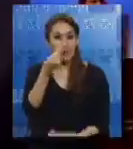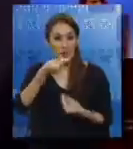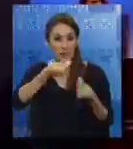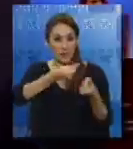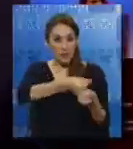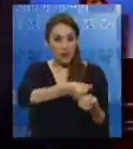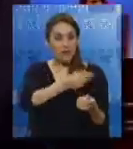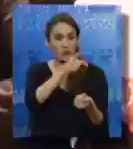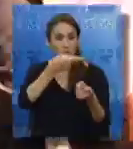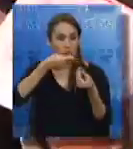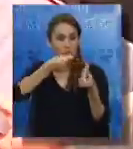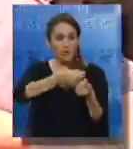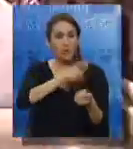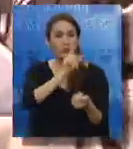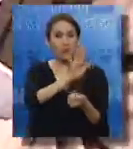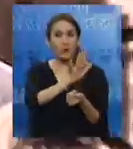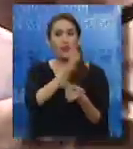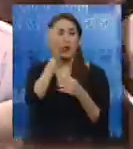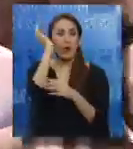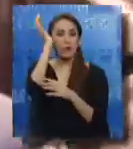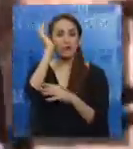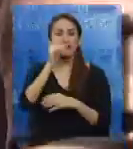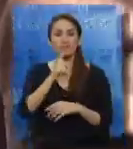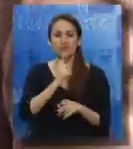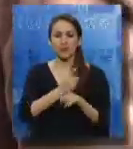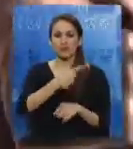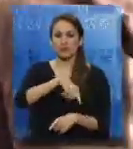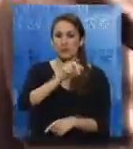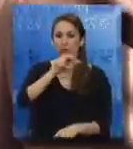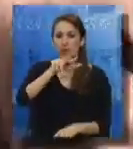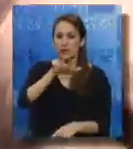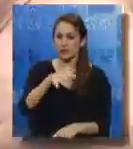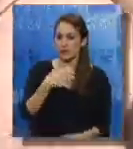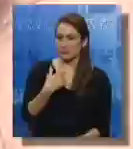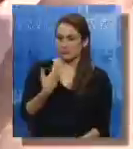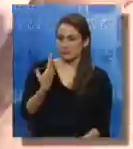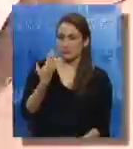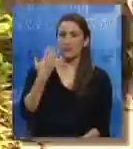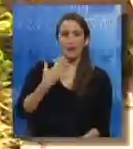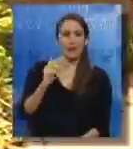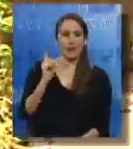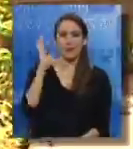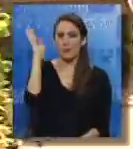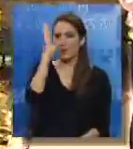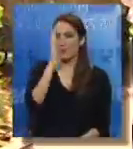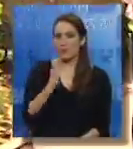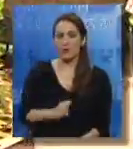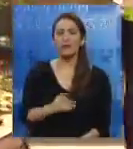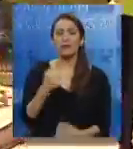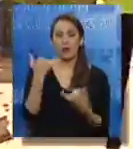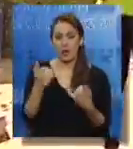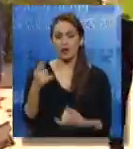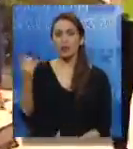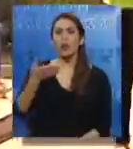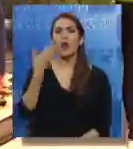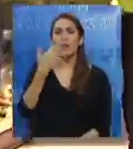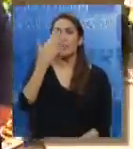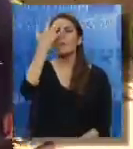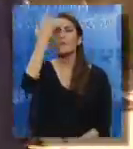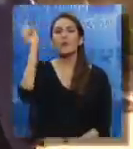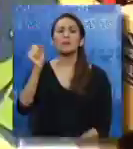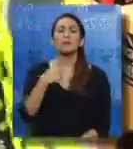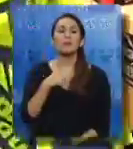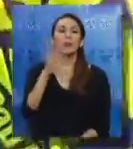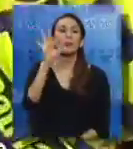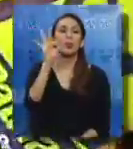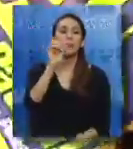todo necesita... su campaña electoral. Esto motivó a que el movimiento Alianza País tome la decisión de solicitar una confesión judicial con 9